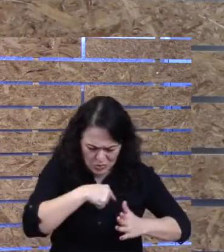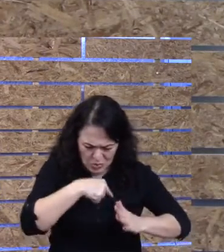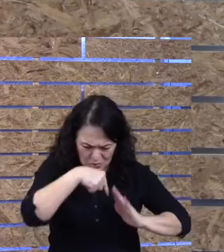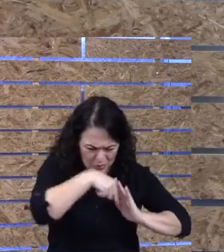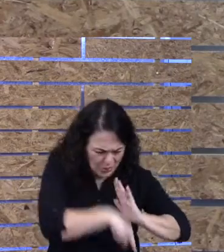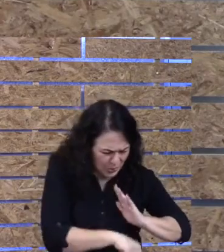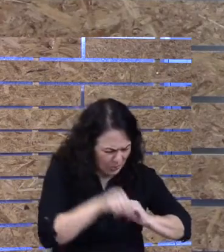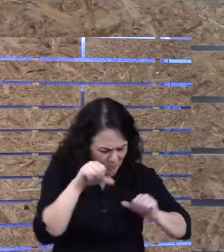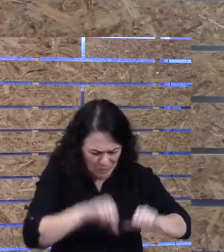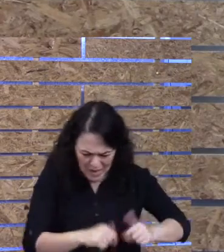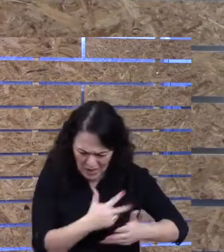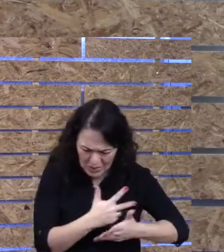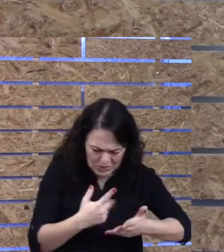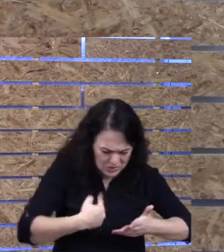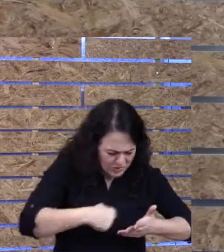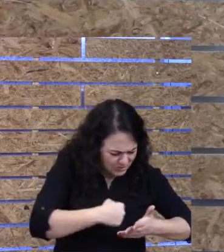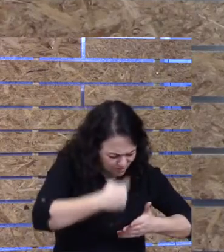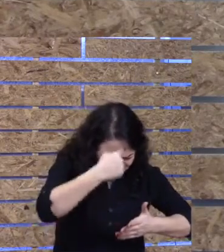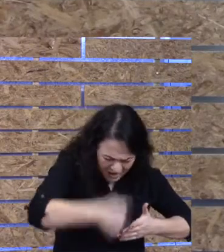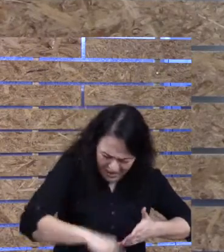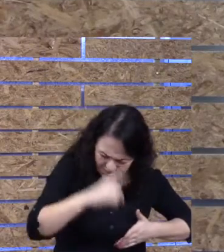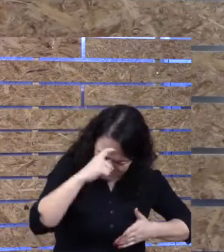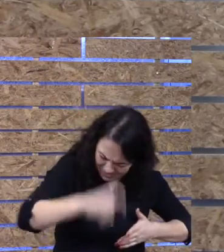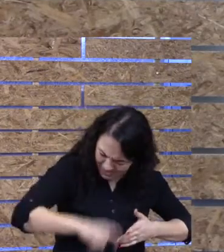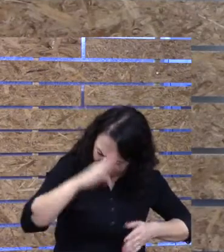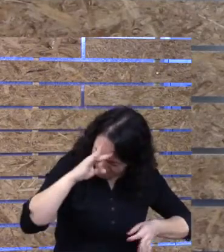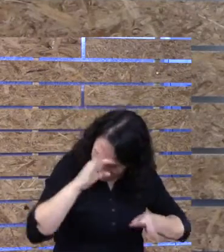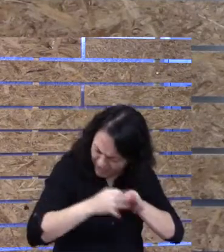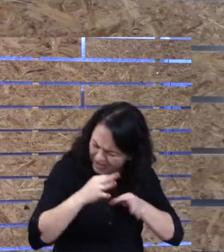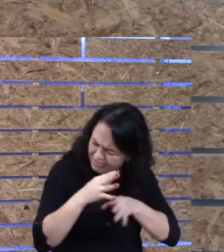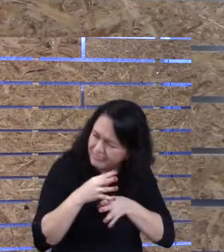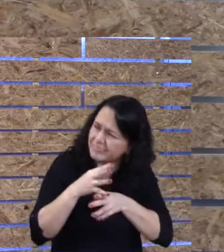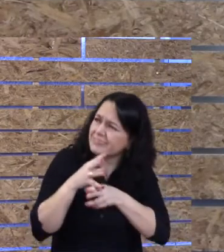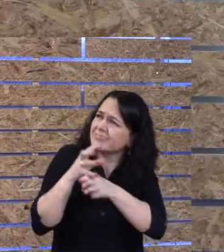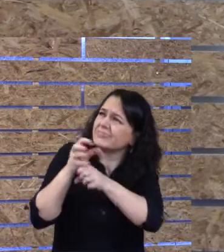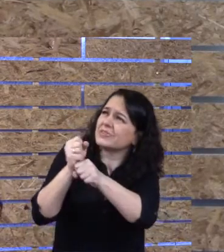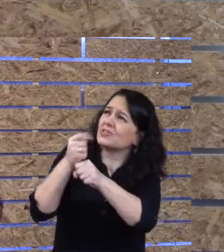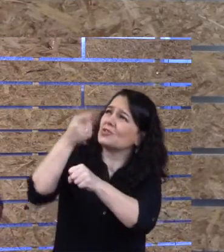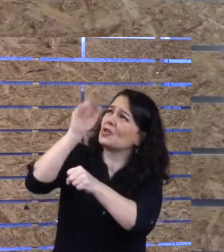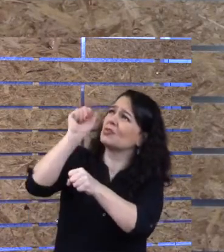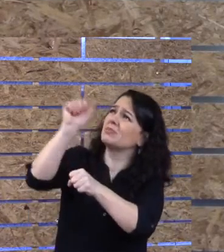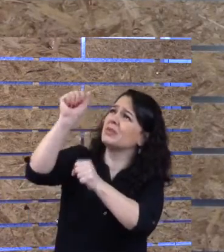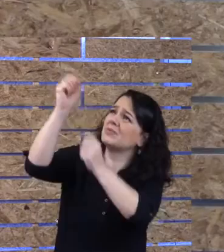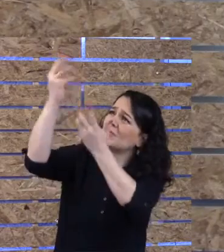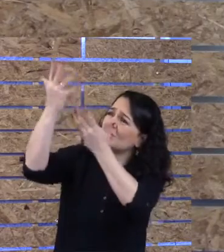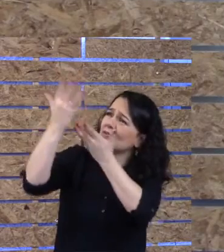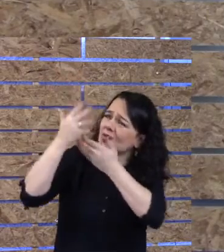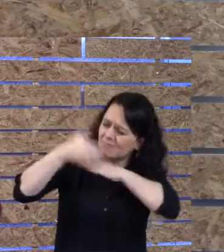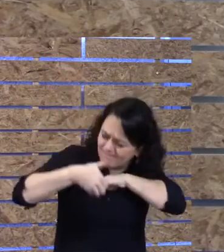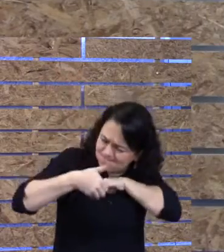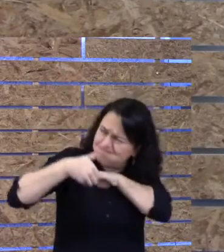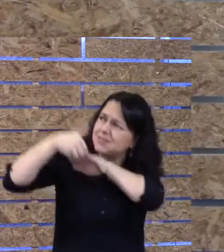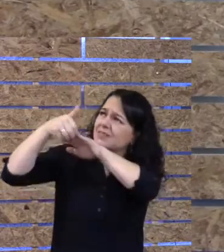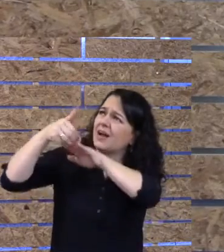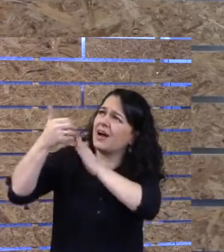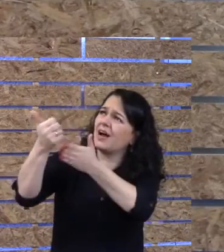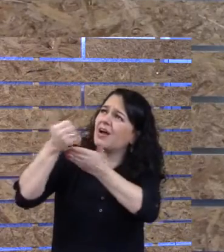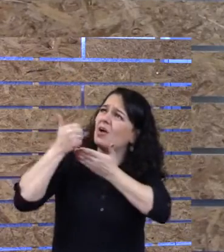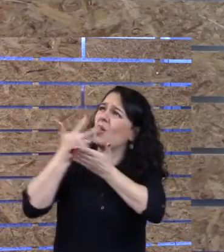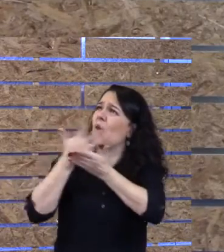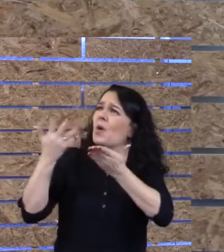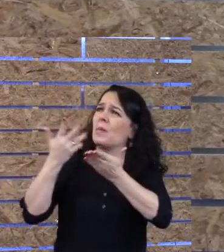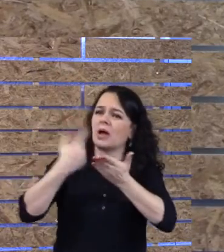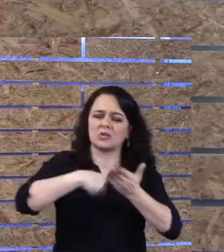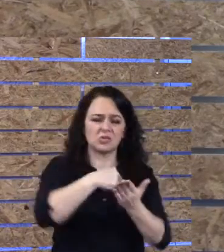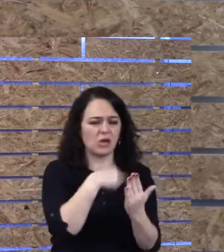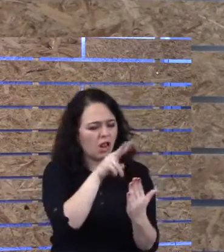somos, y a la fe, es decir, a una asimilación total de cómo es Dios, que nos sacude por dentro, entonces nosotros